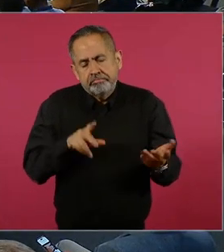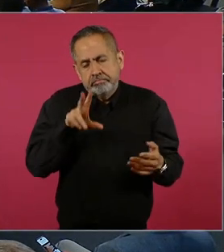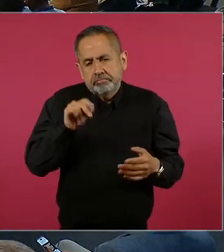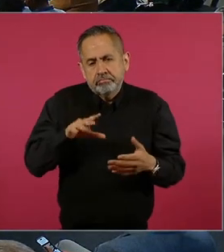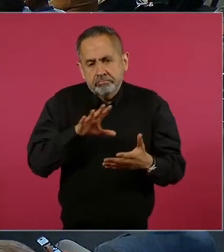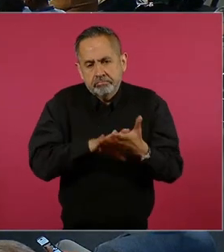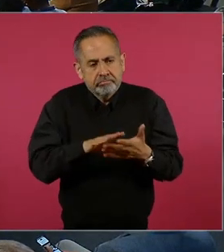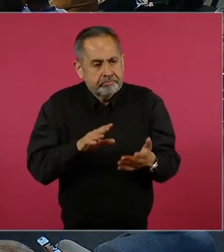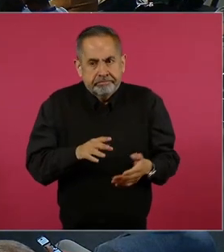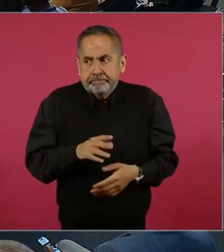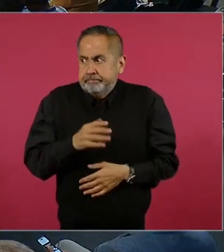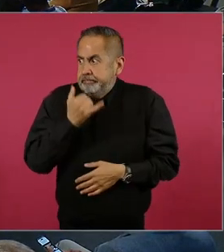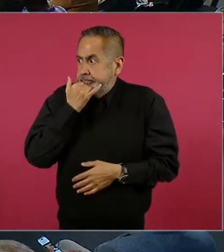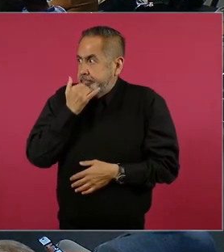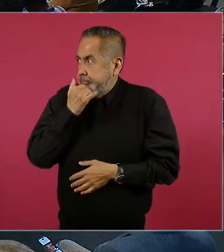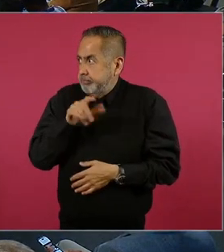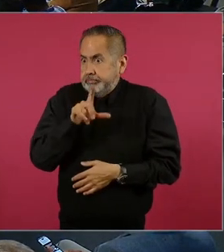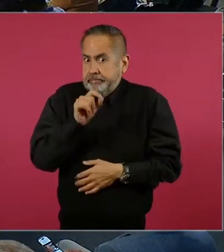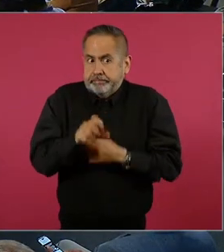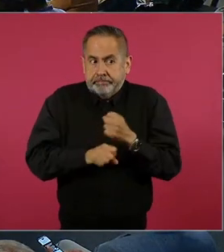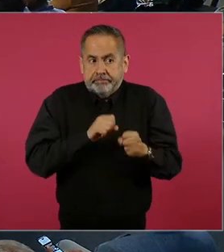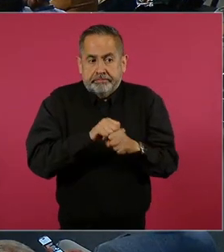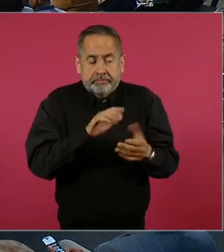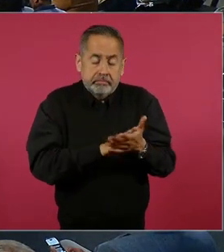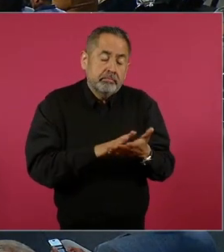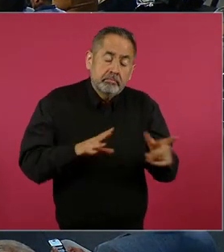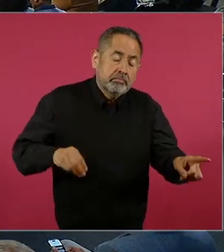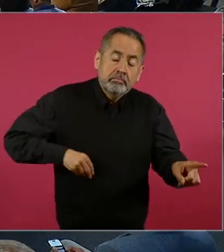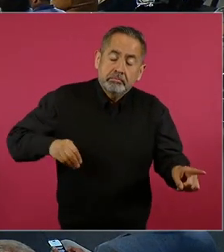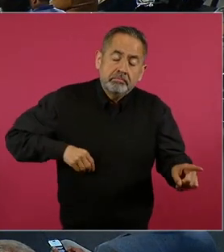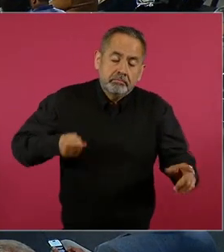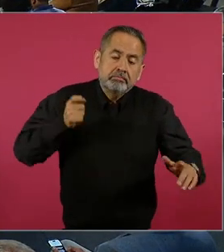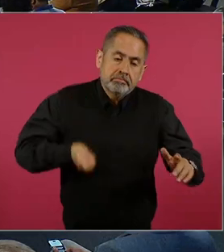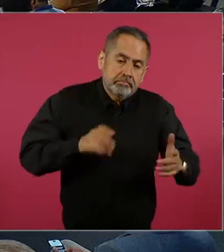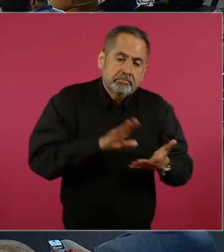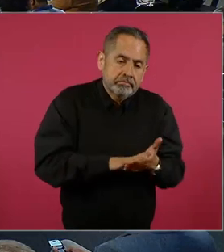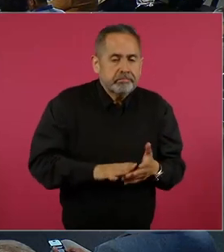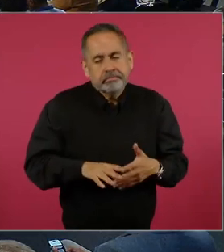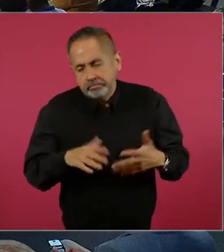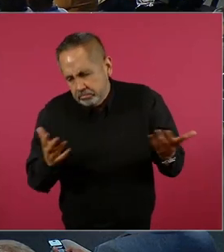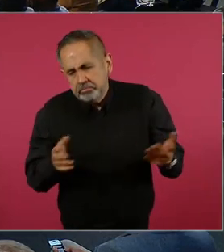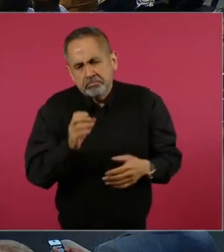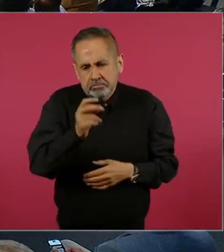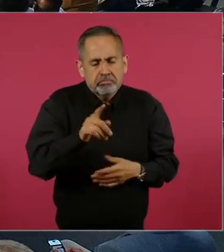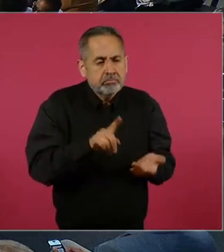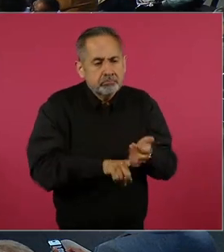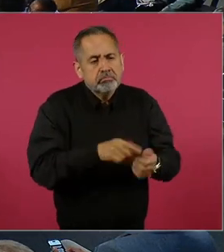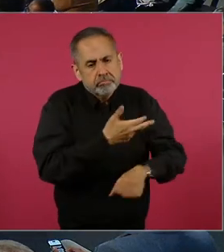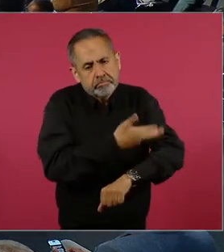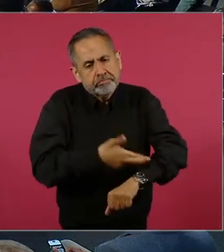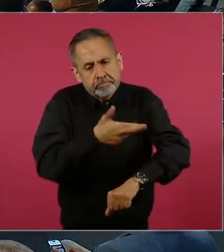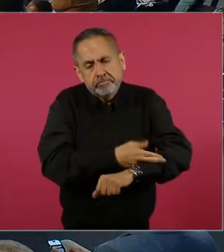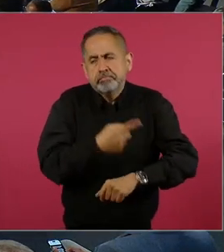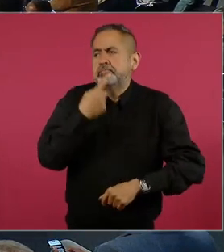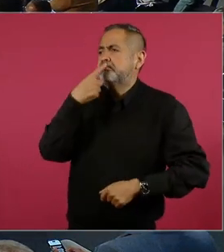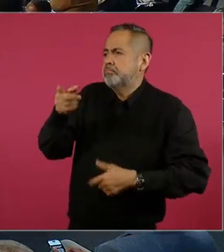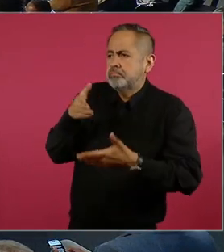cómo iban a explicar que lo tuvieron 20 años en la cárcel, ¿no? Y ahorita está, digamos, en un proceso de apelación,